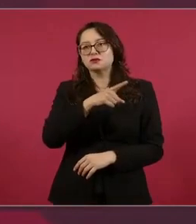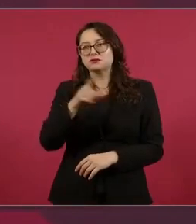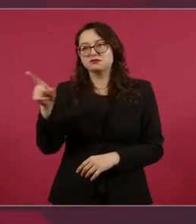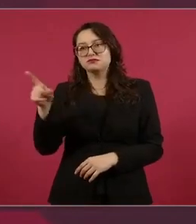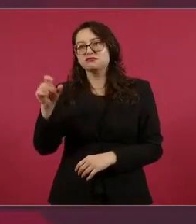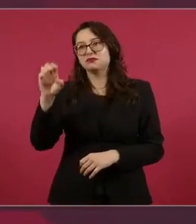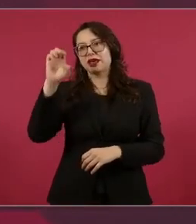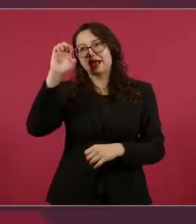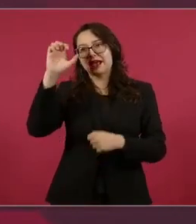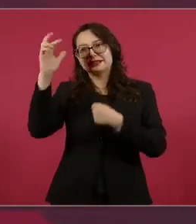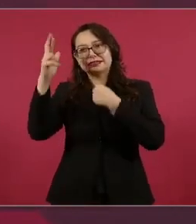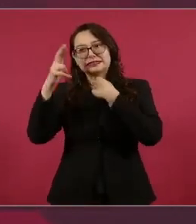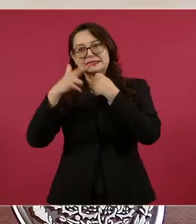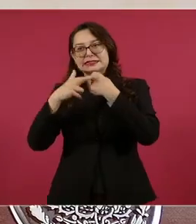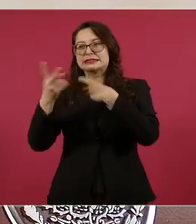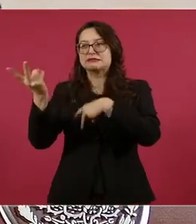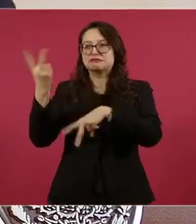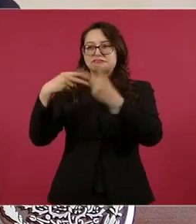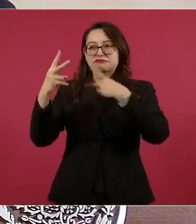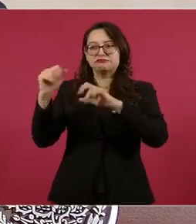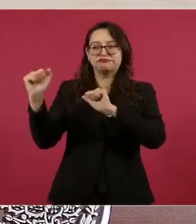respetuosa cariñosa